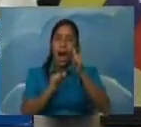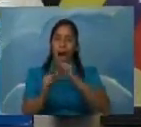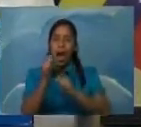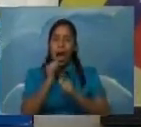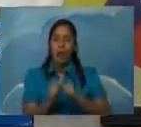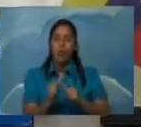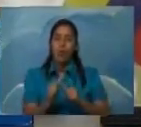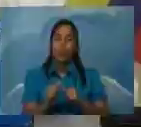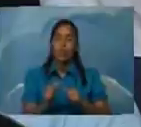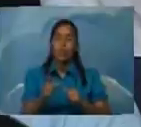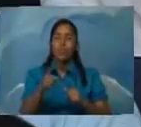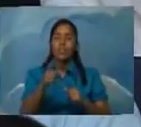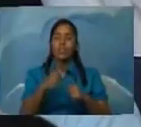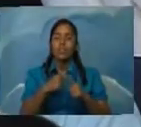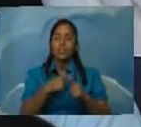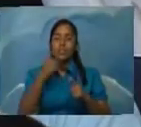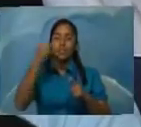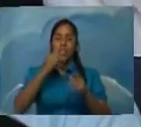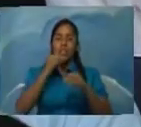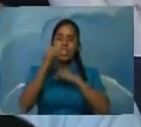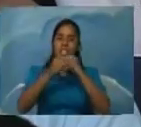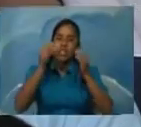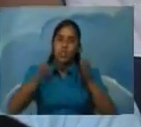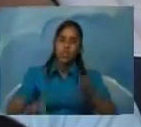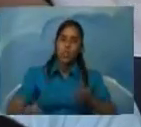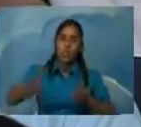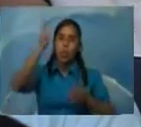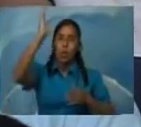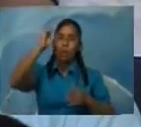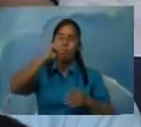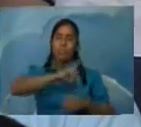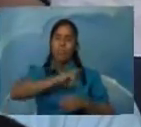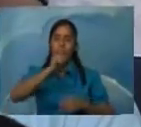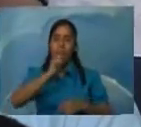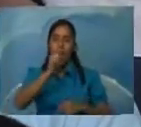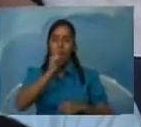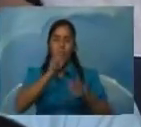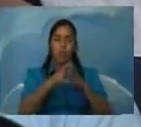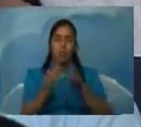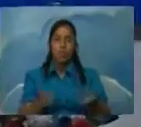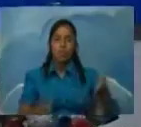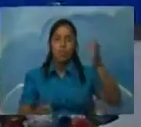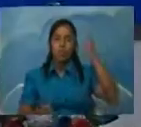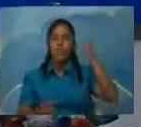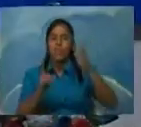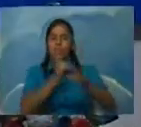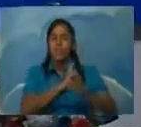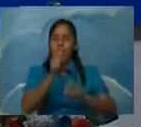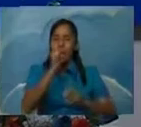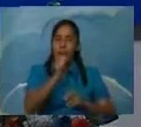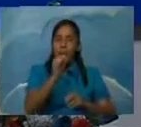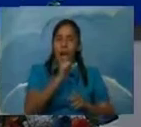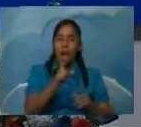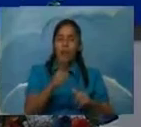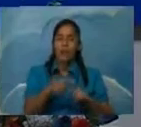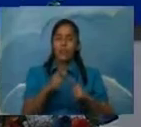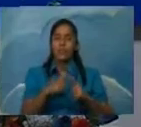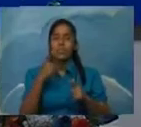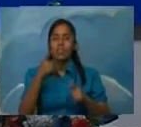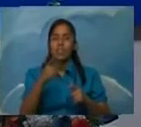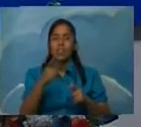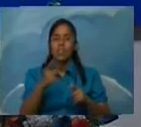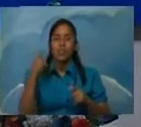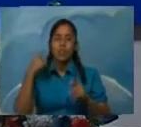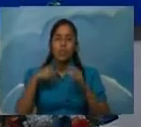agua líquida. ¡Uácate! Una pared por aquí, ¡uácate! Otra pared por allá, y